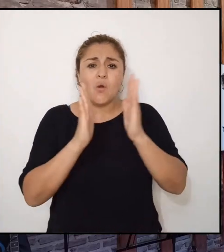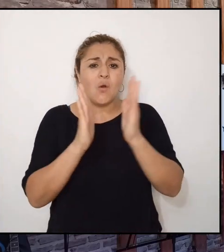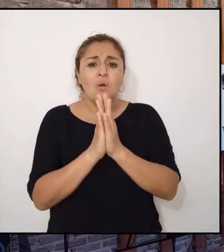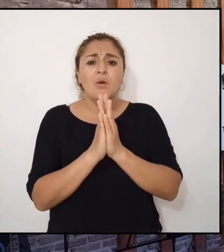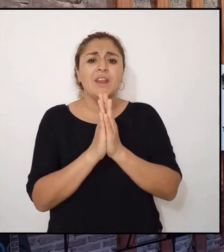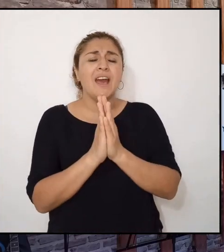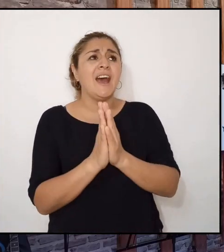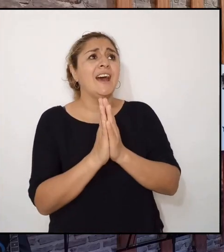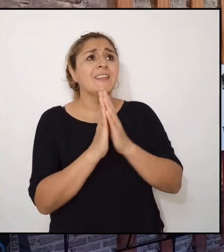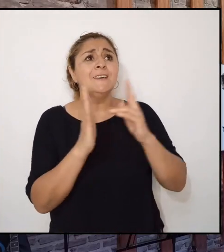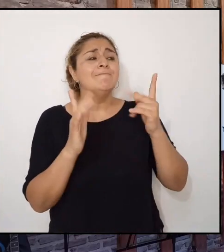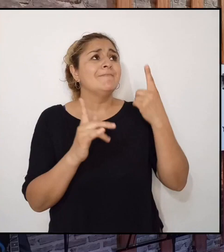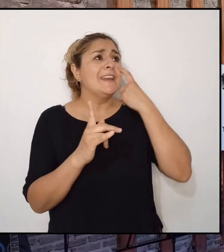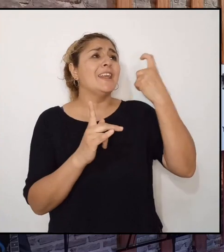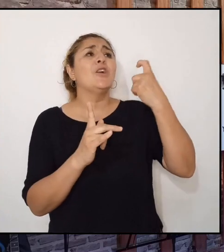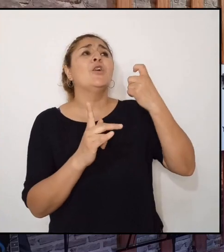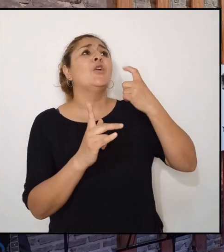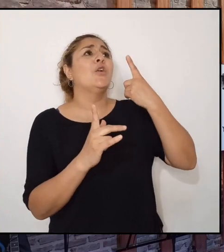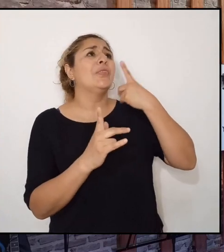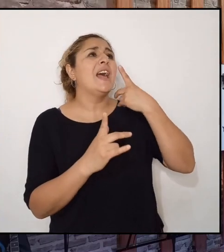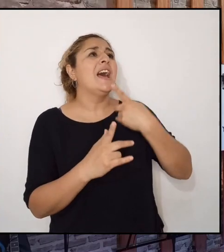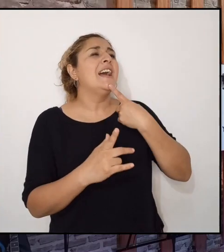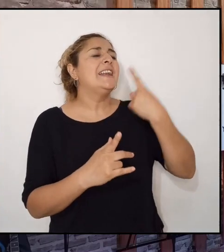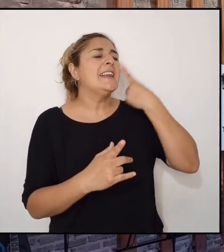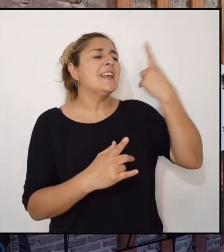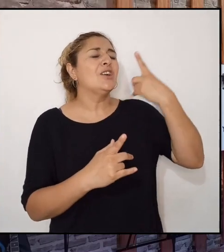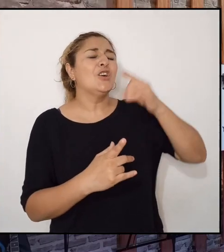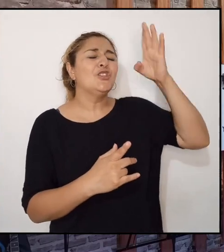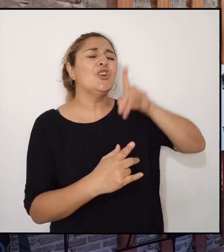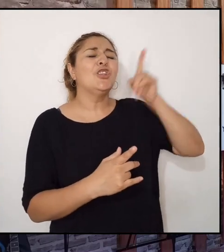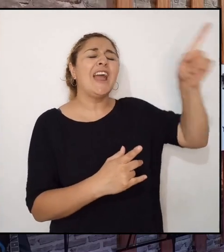Señor, mostrame cómo sos, cómo es tu corazón.